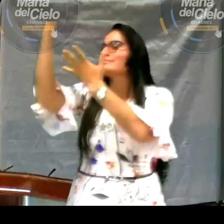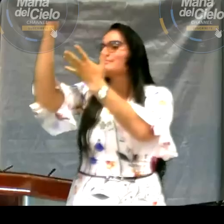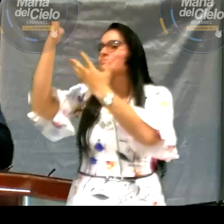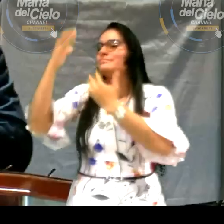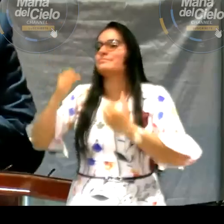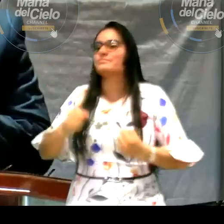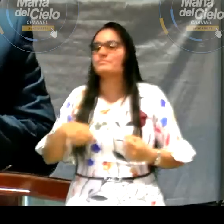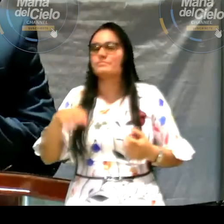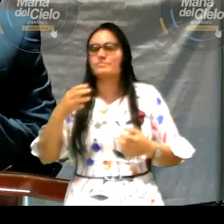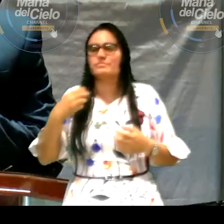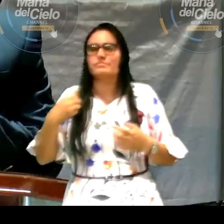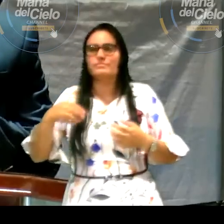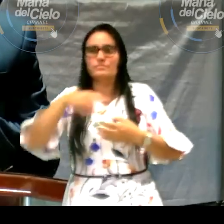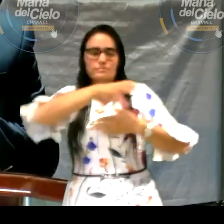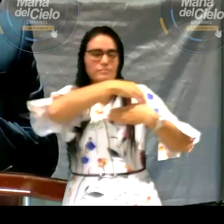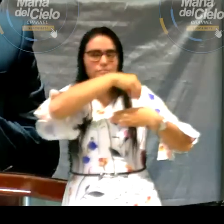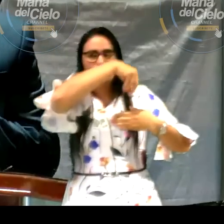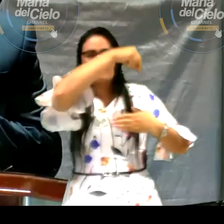Mire,